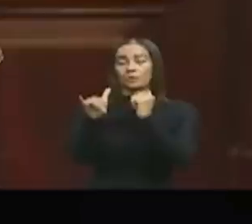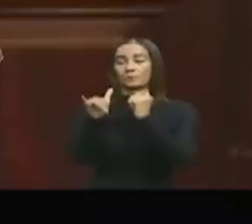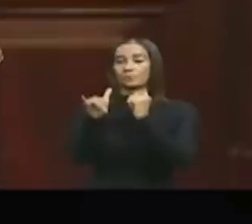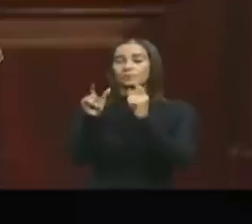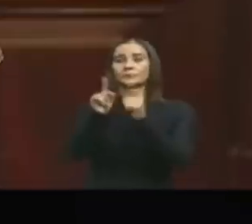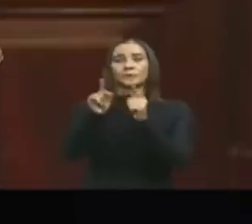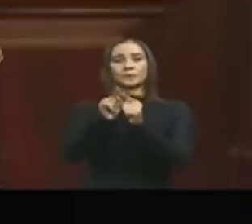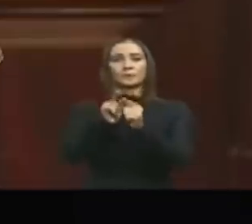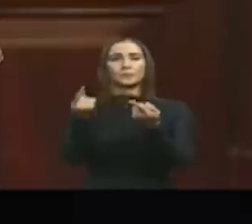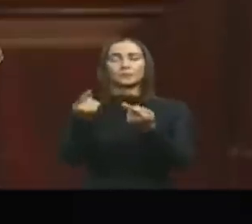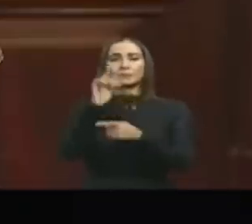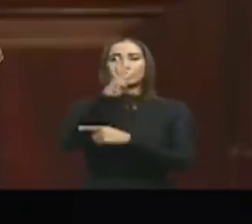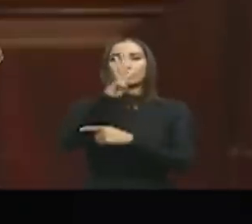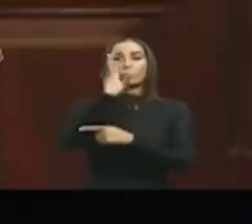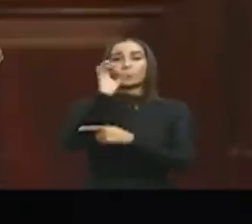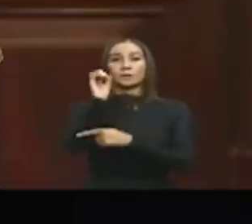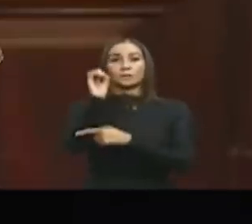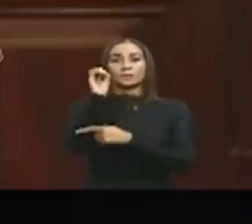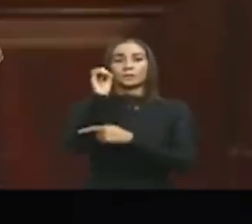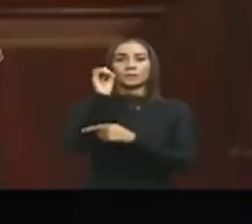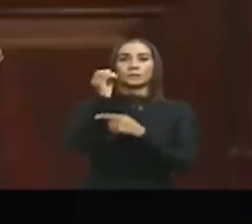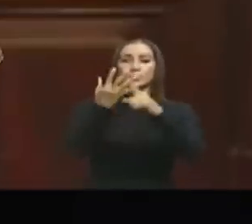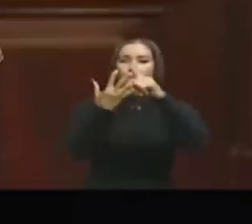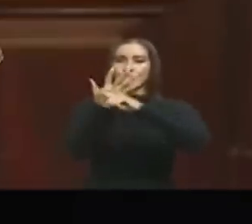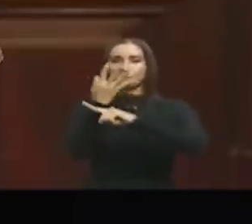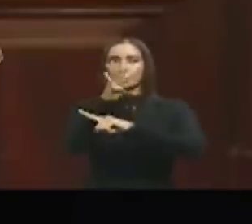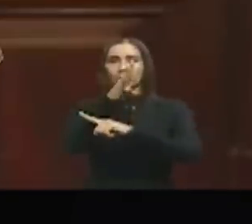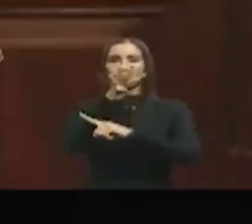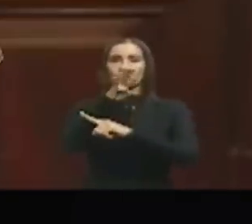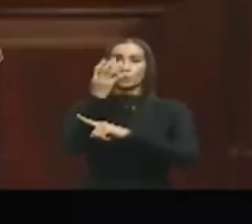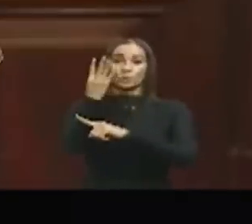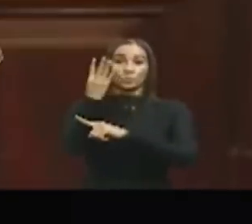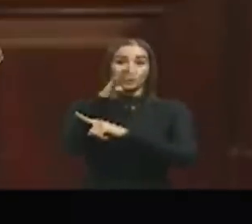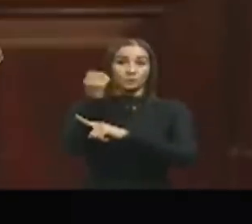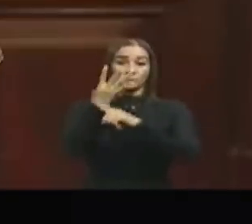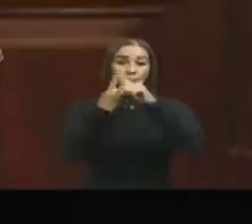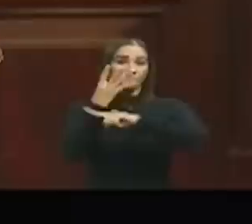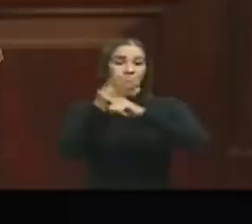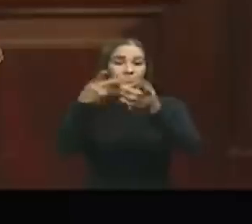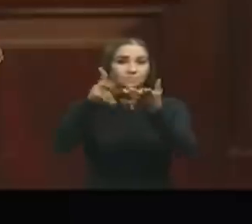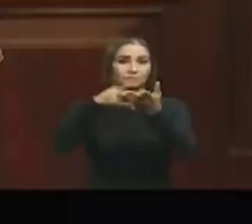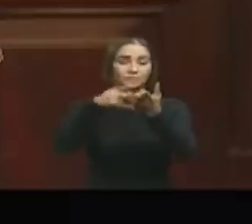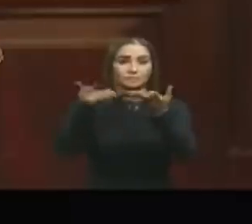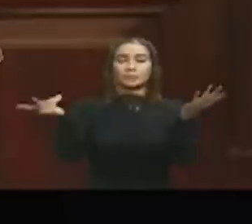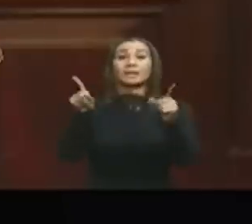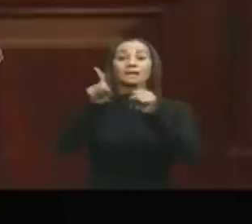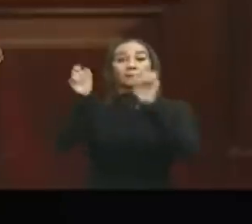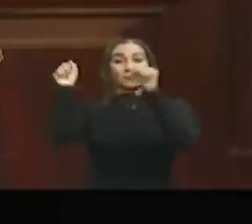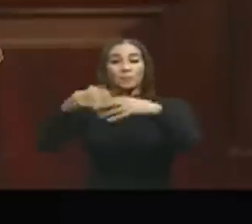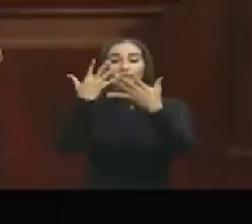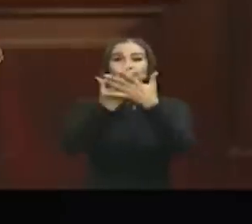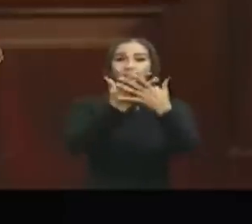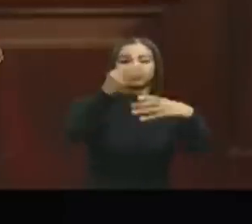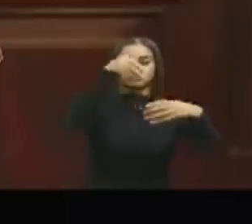multas de hasta 400 salarios mínimos del sector público y sanciones penales de hasta 5 años de prisión, así